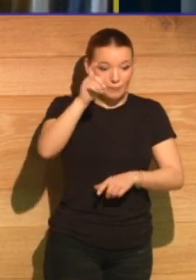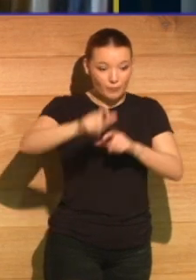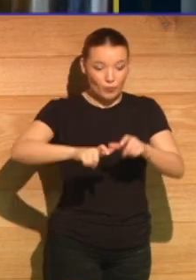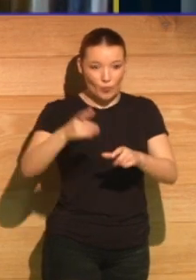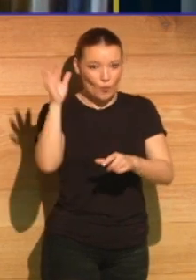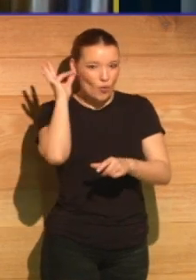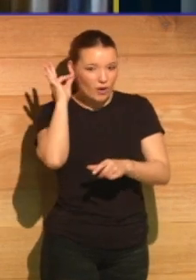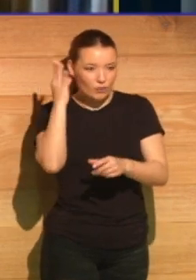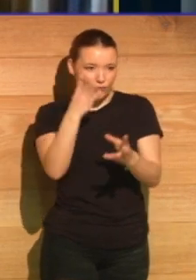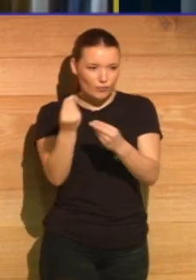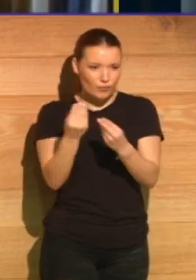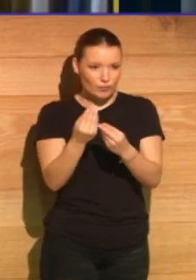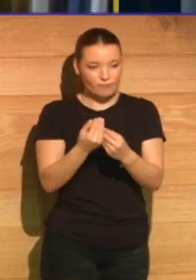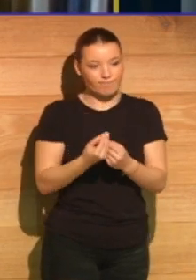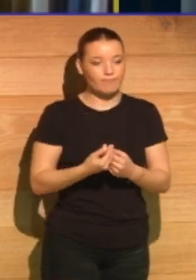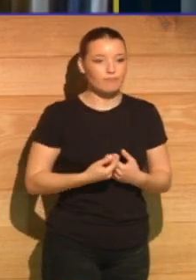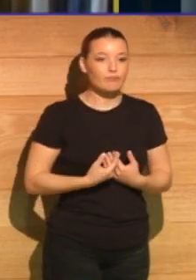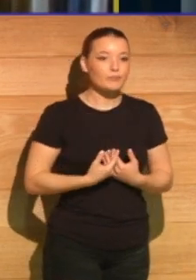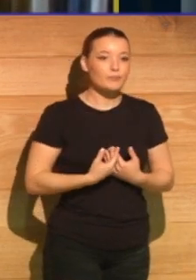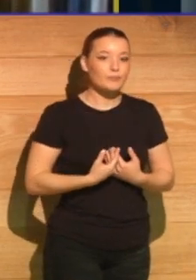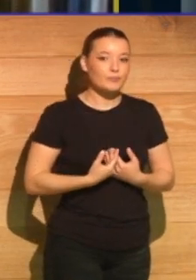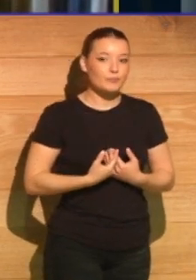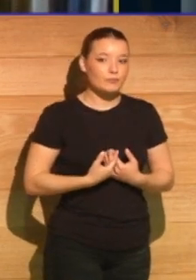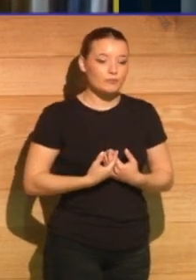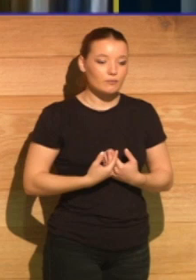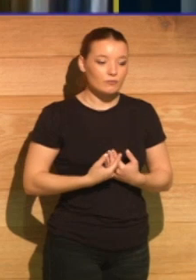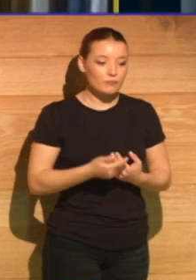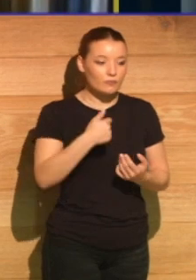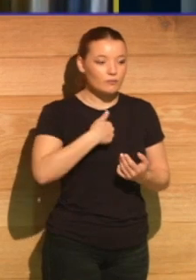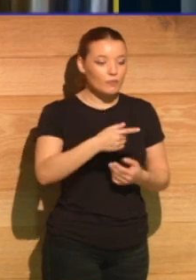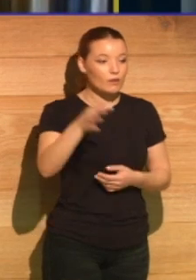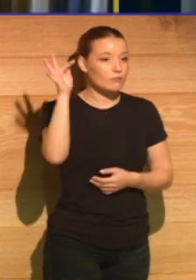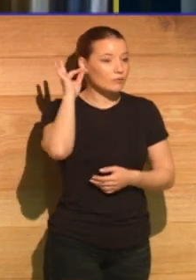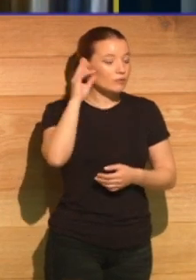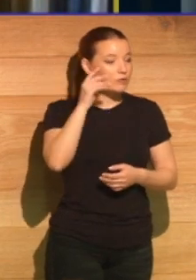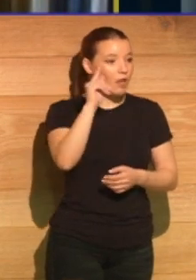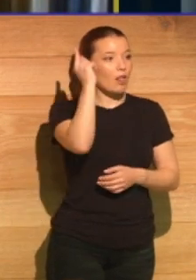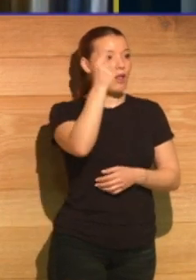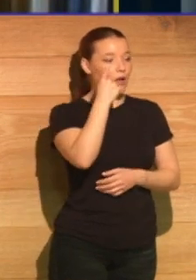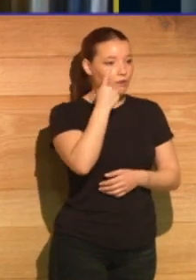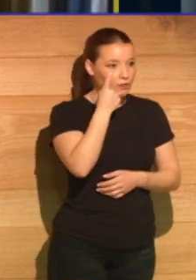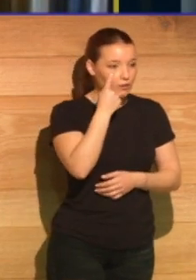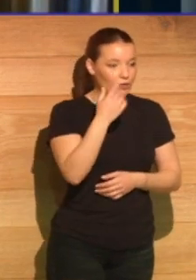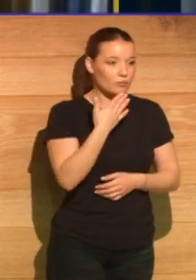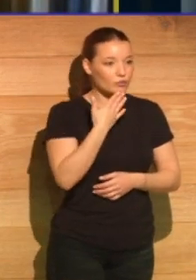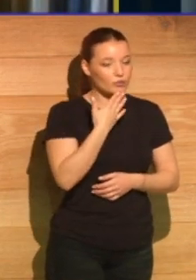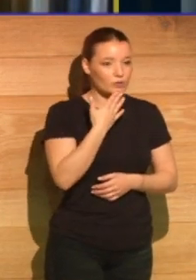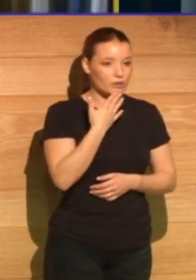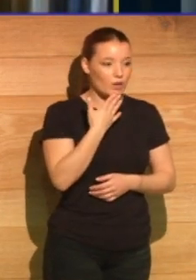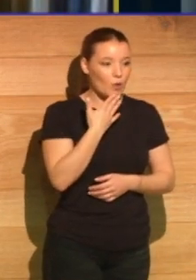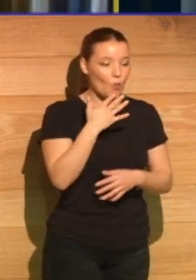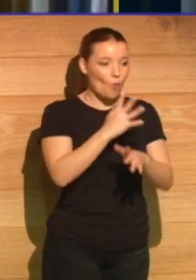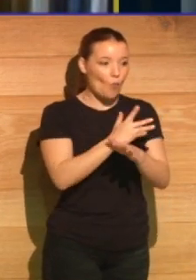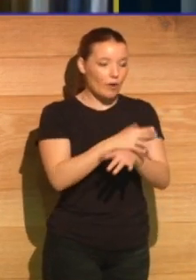de descubrir mujeres y poder, pues, eso, ¿no? Intentar como un juego, que es un haiku,